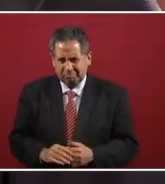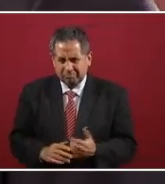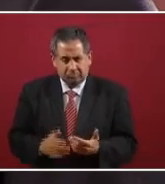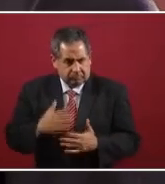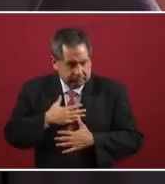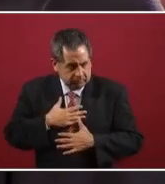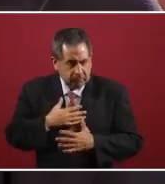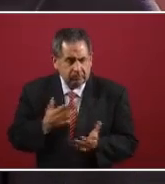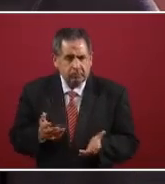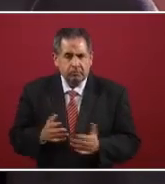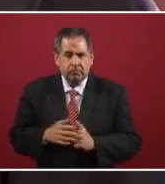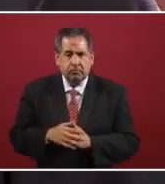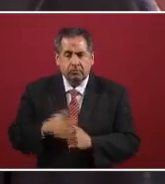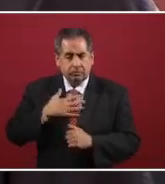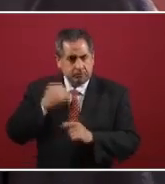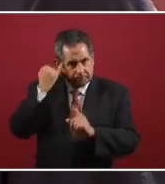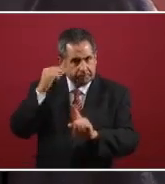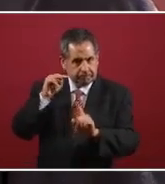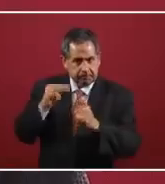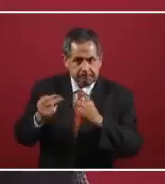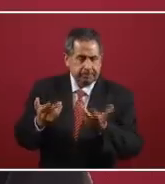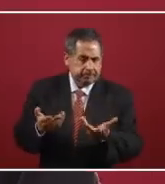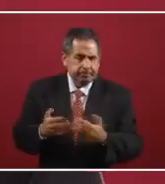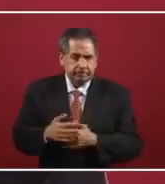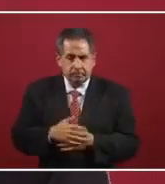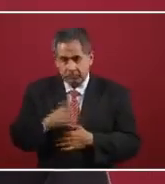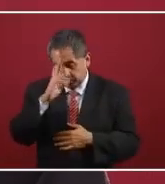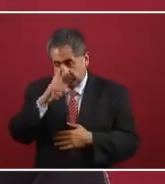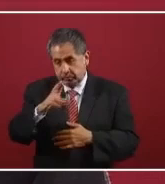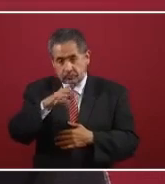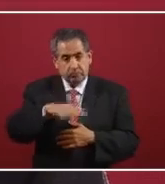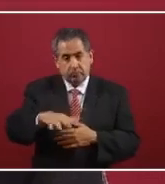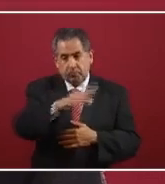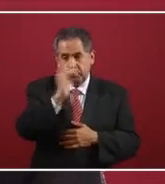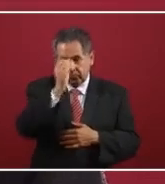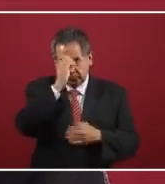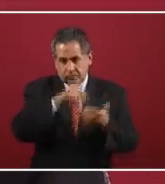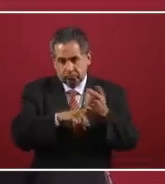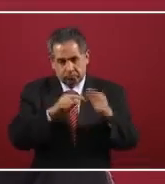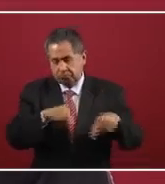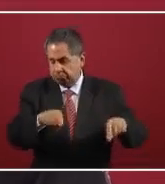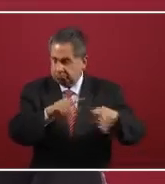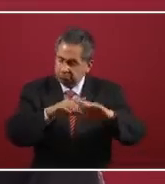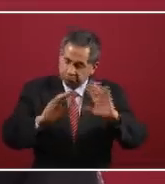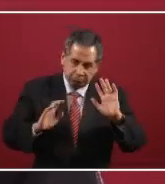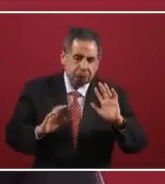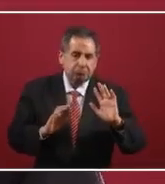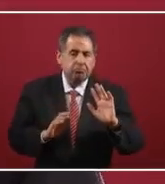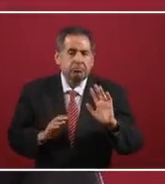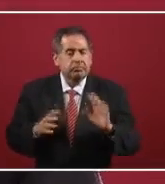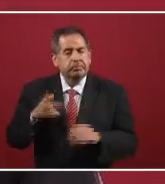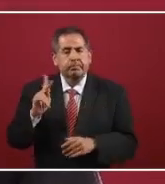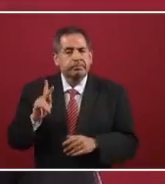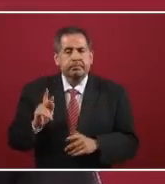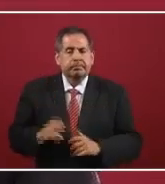Ese es mi punto de vista. Respeto la opinión de todos,